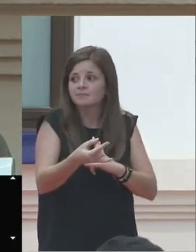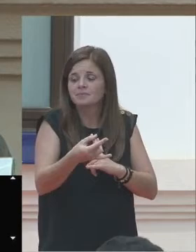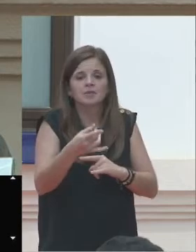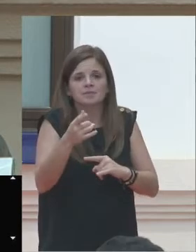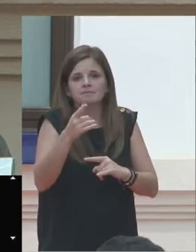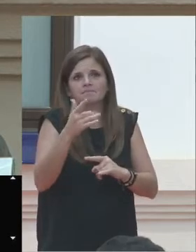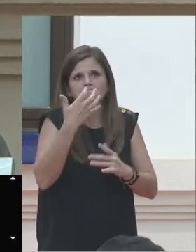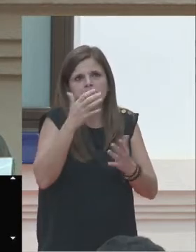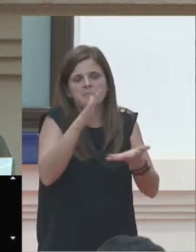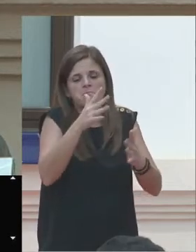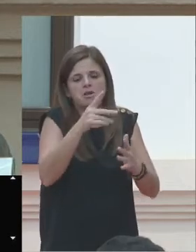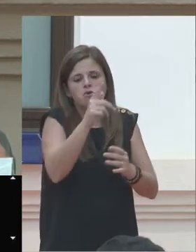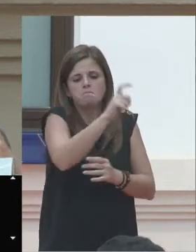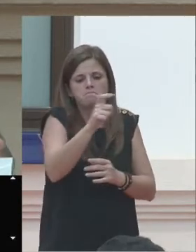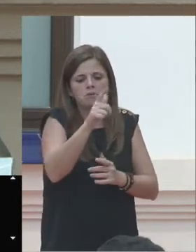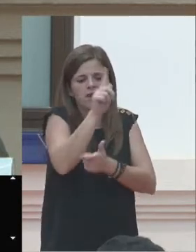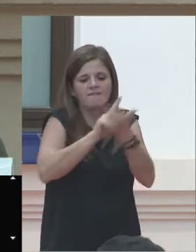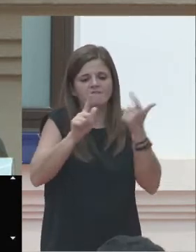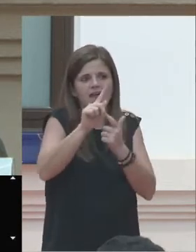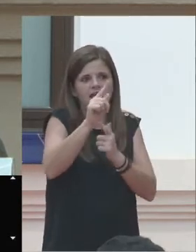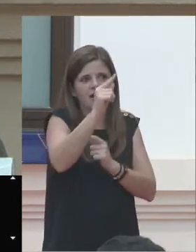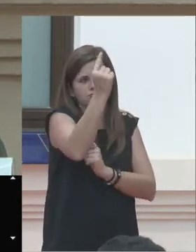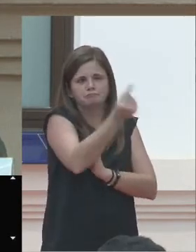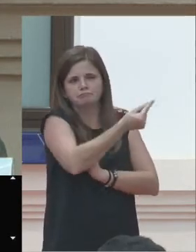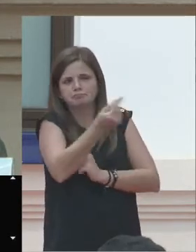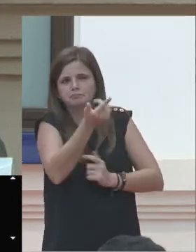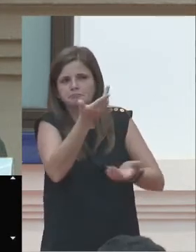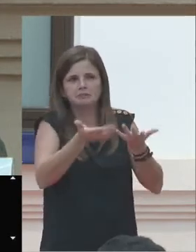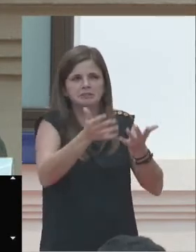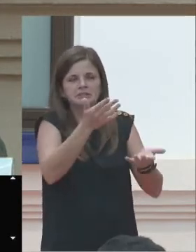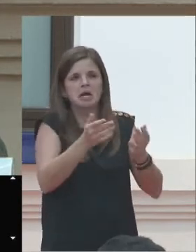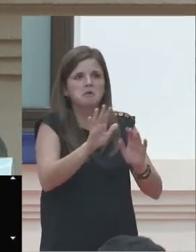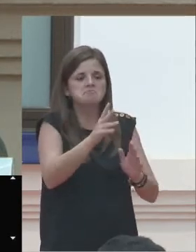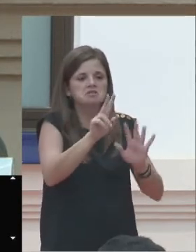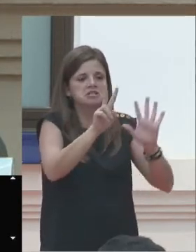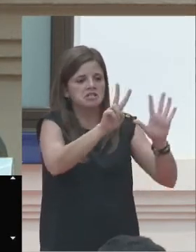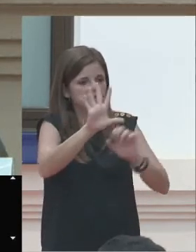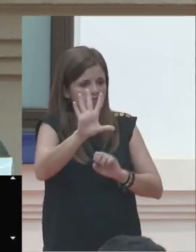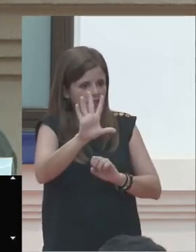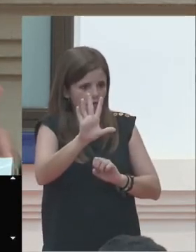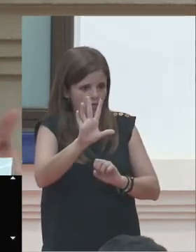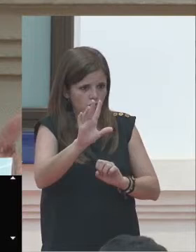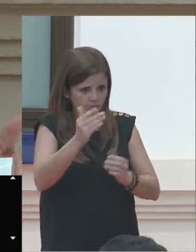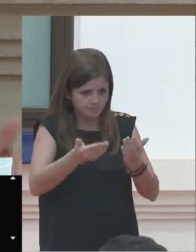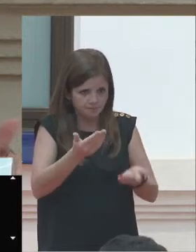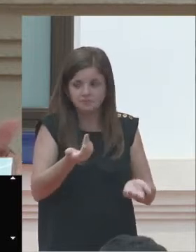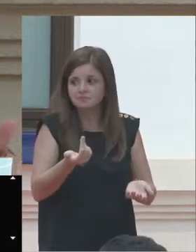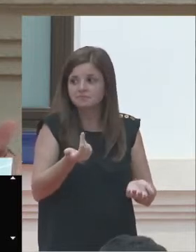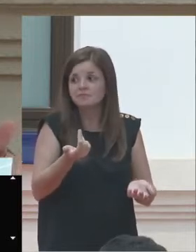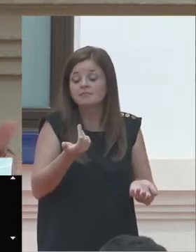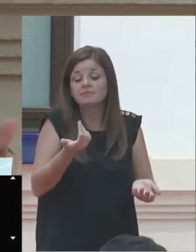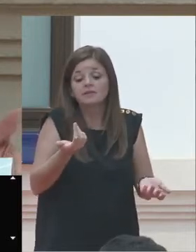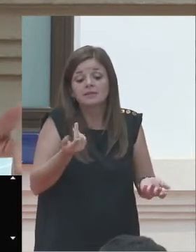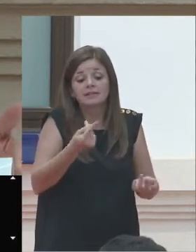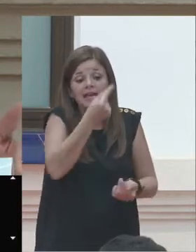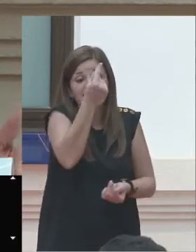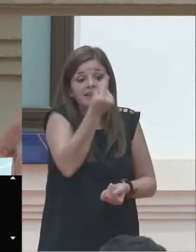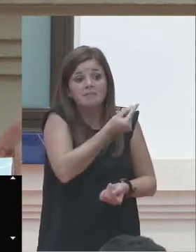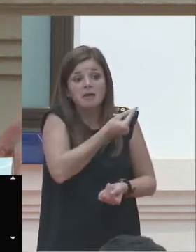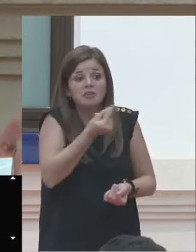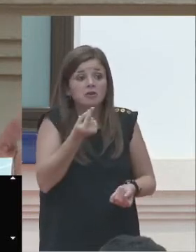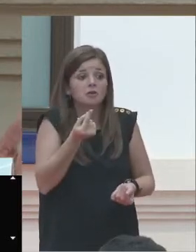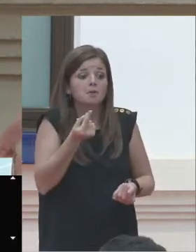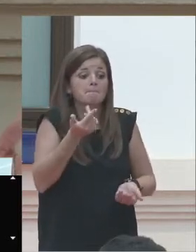pesa 75 kilos. Entonces, en función de eso y en función del peso que permite el pasajero, saca una estimación